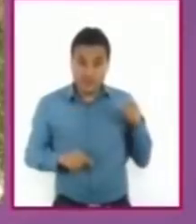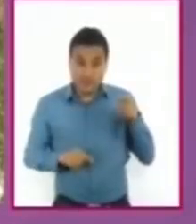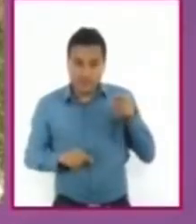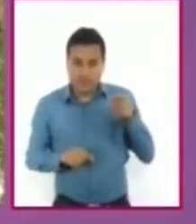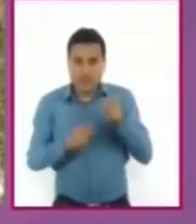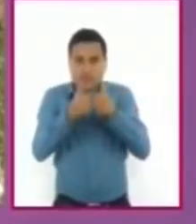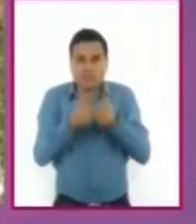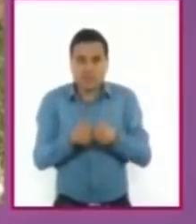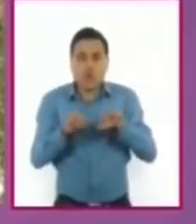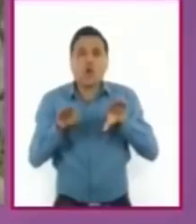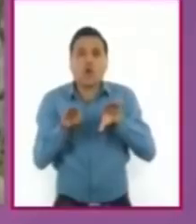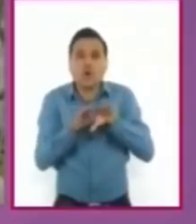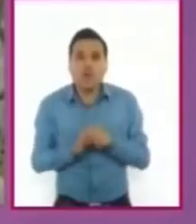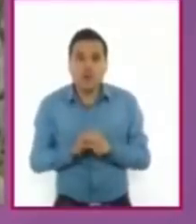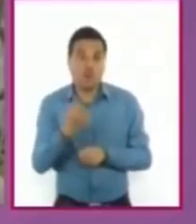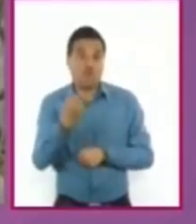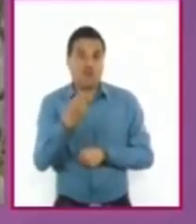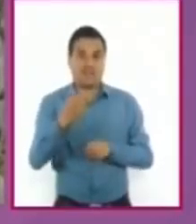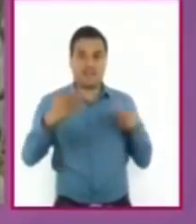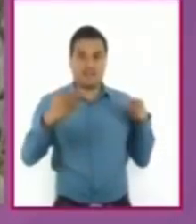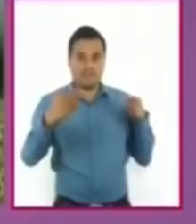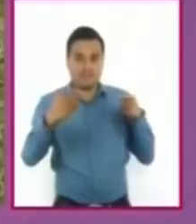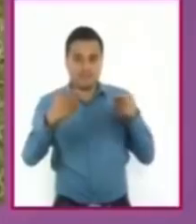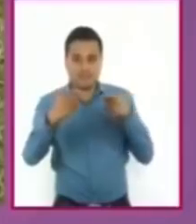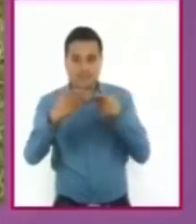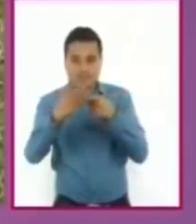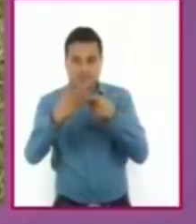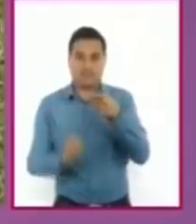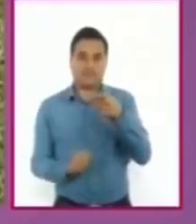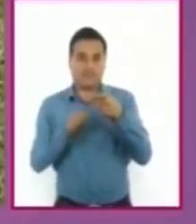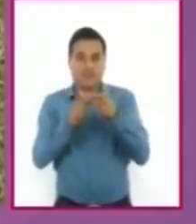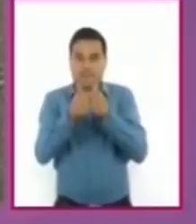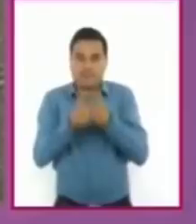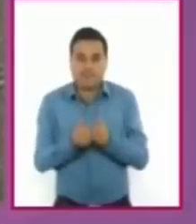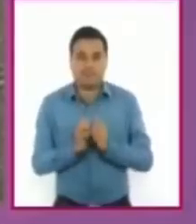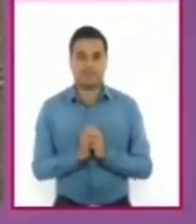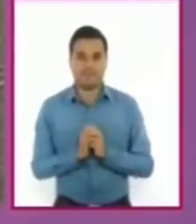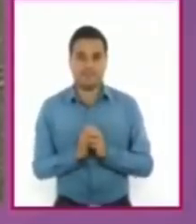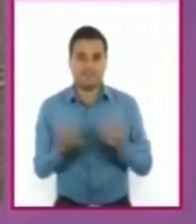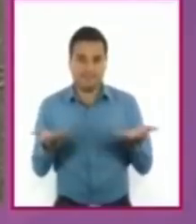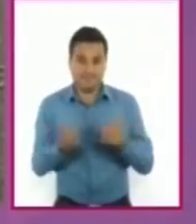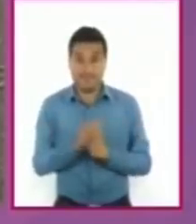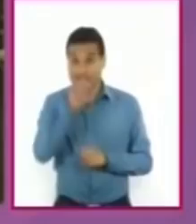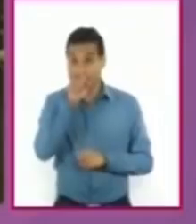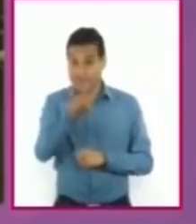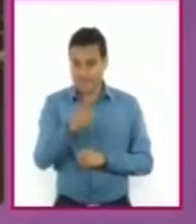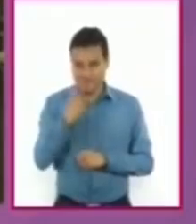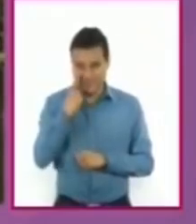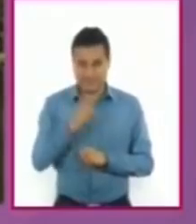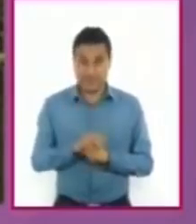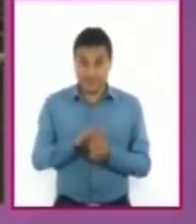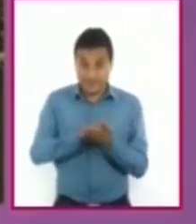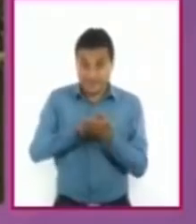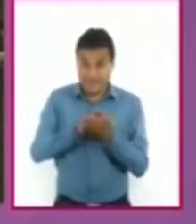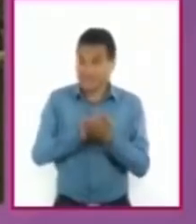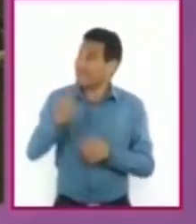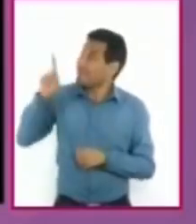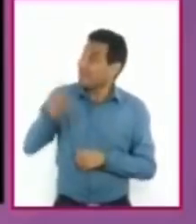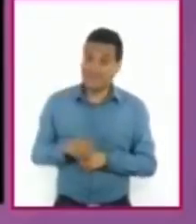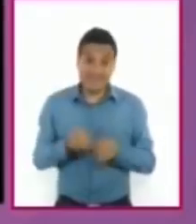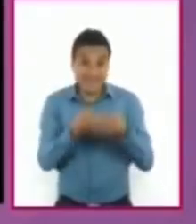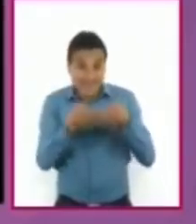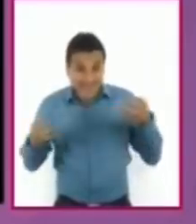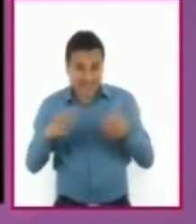Cuando dos cuerpos están en contacto, existe entre sus superficies una fuerza llamada fricción. Esta fuerza se opone